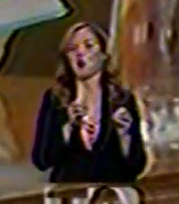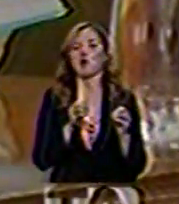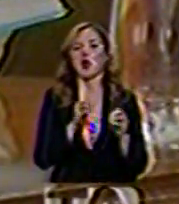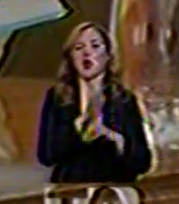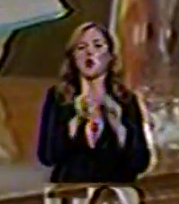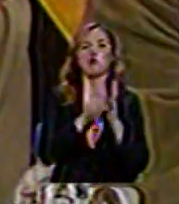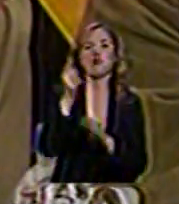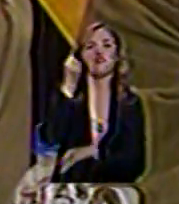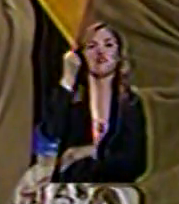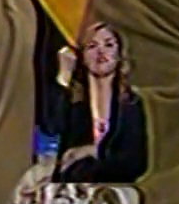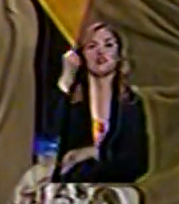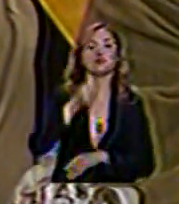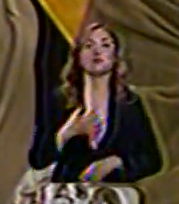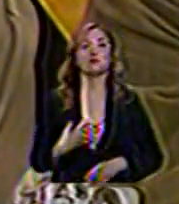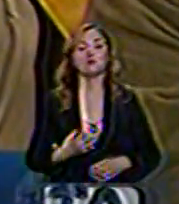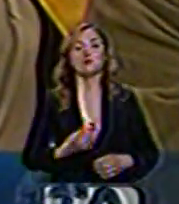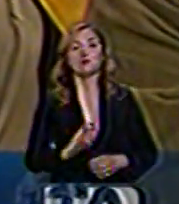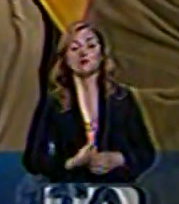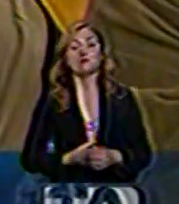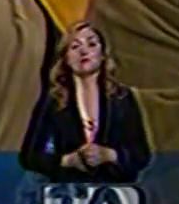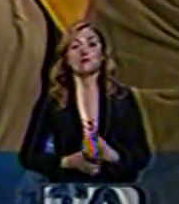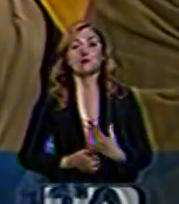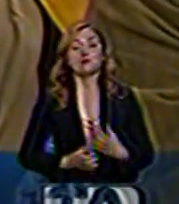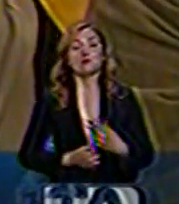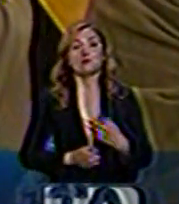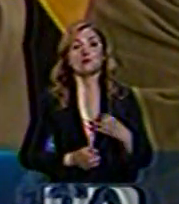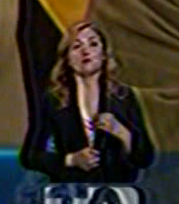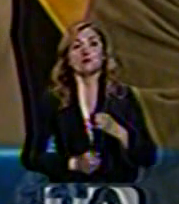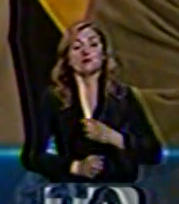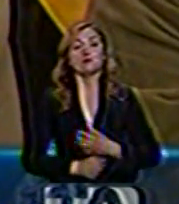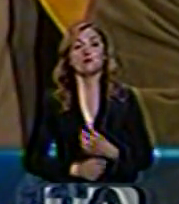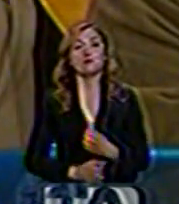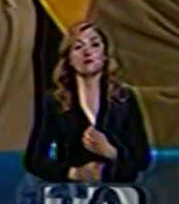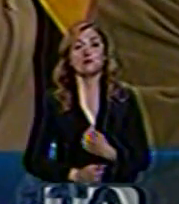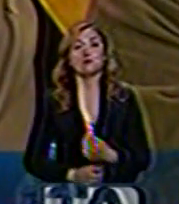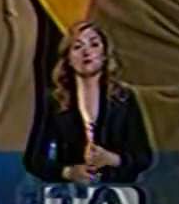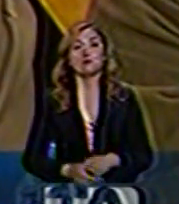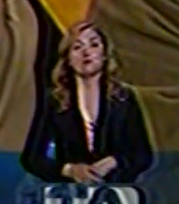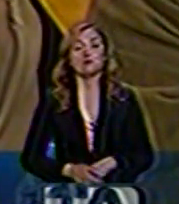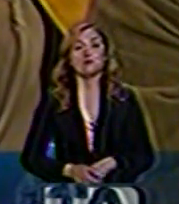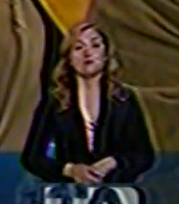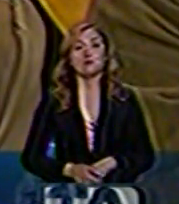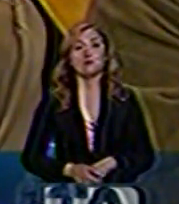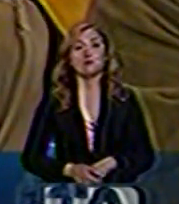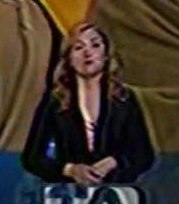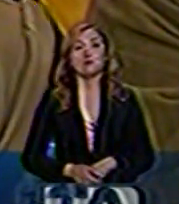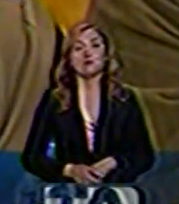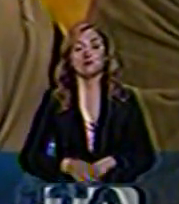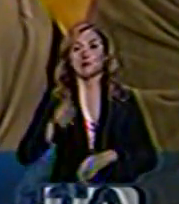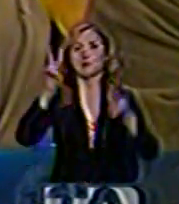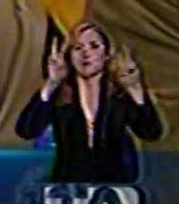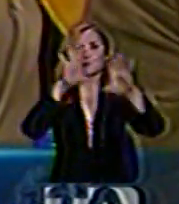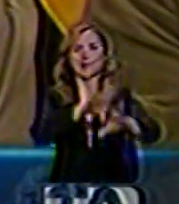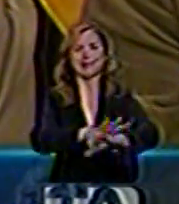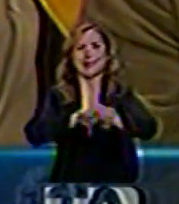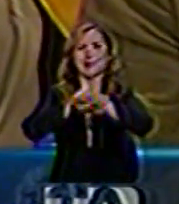vulneraron derechos. Ya se puede identificar cuál es el patrón. Por ejemplo, el tema de la detención arbitraria,